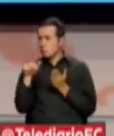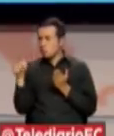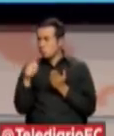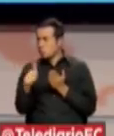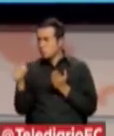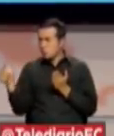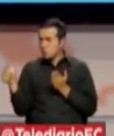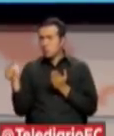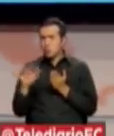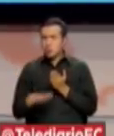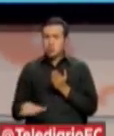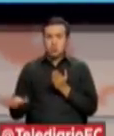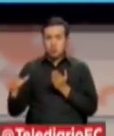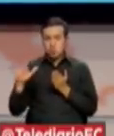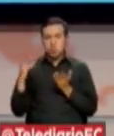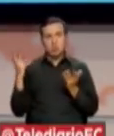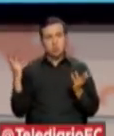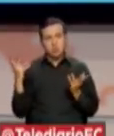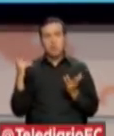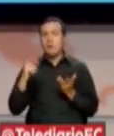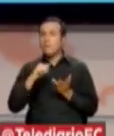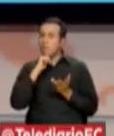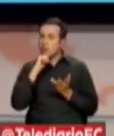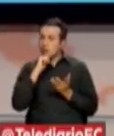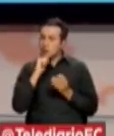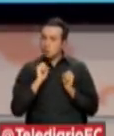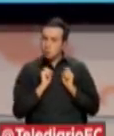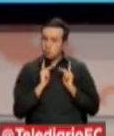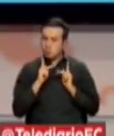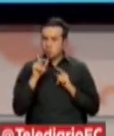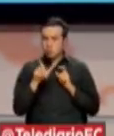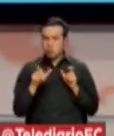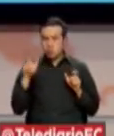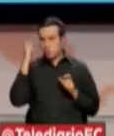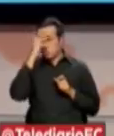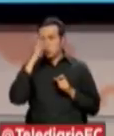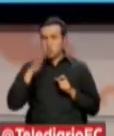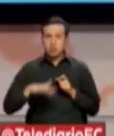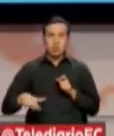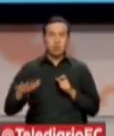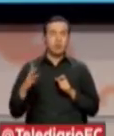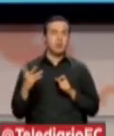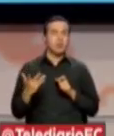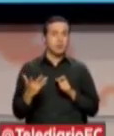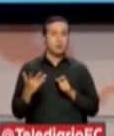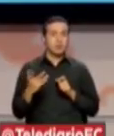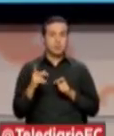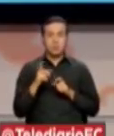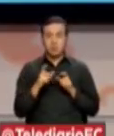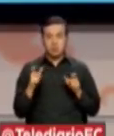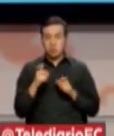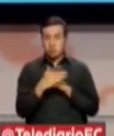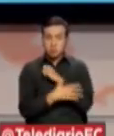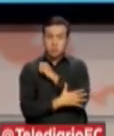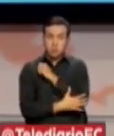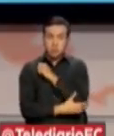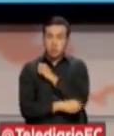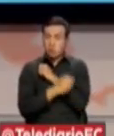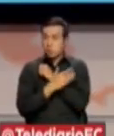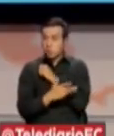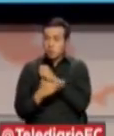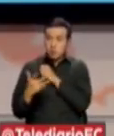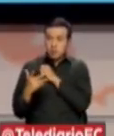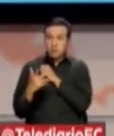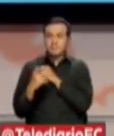que deambula entonces la falta de oportunidades de los general para los esmeraldeños y para la gente pobre son